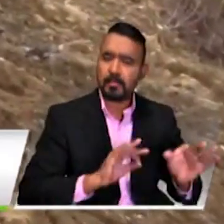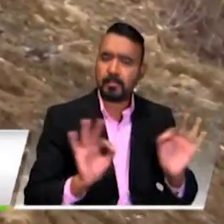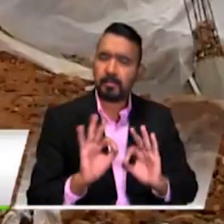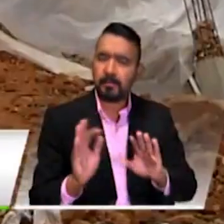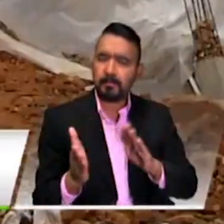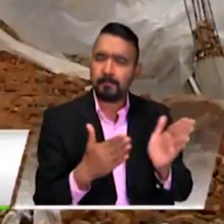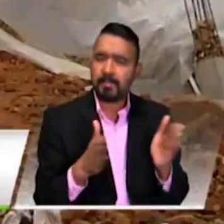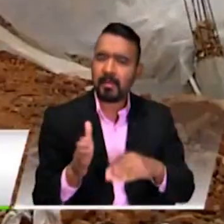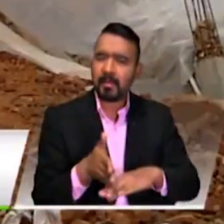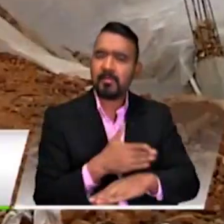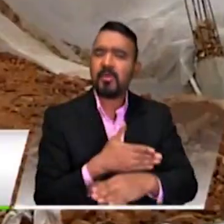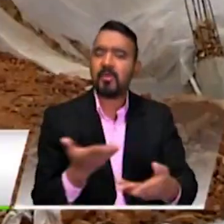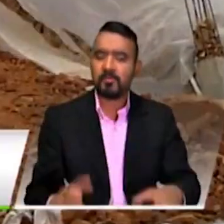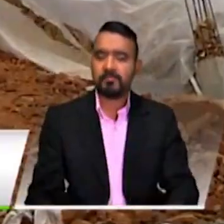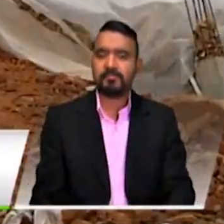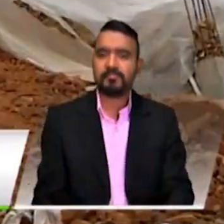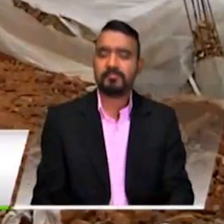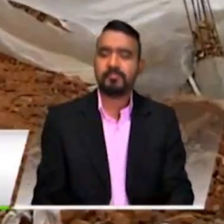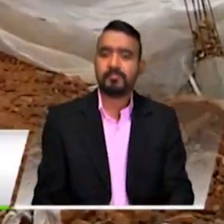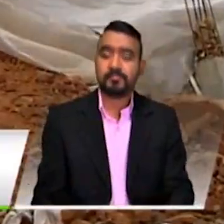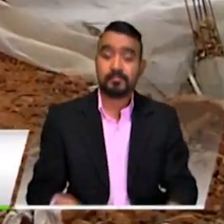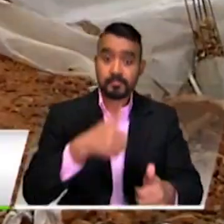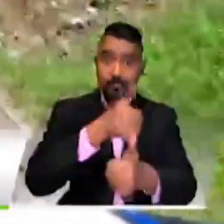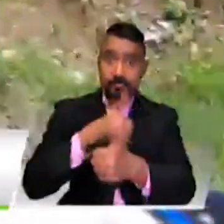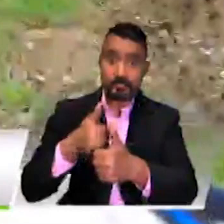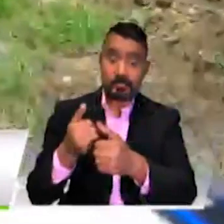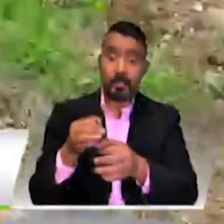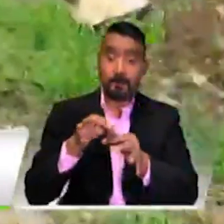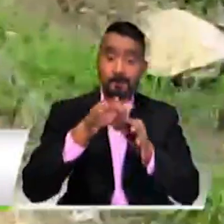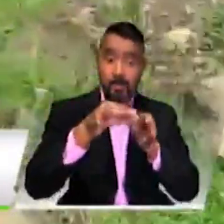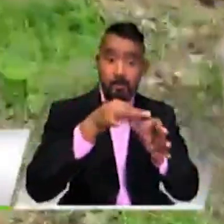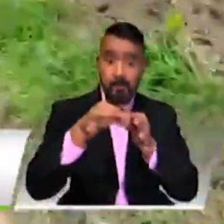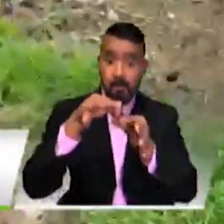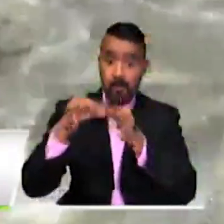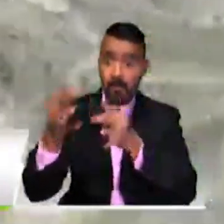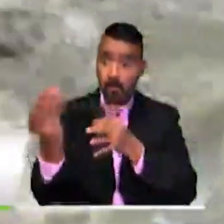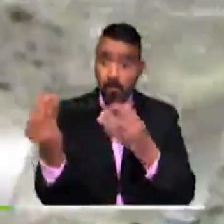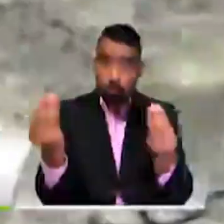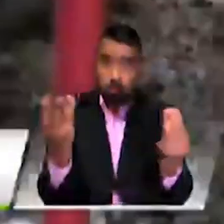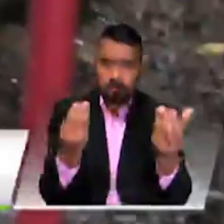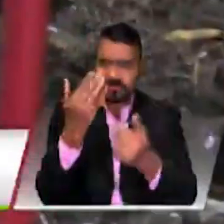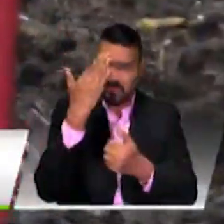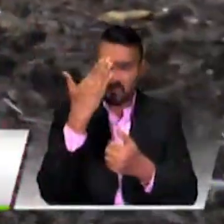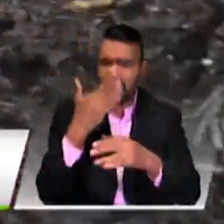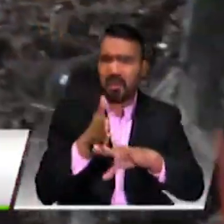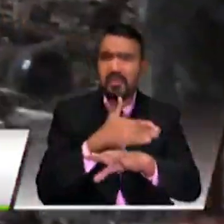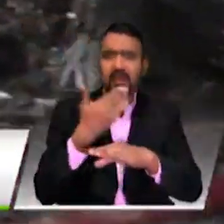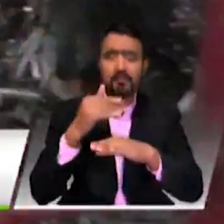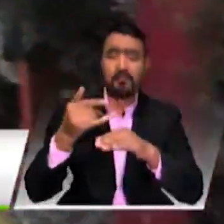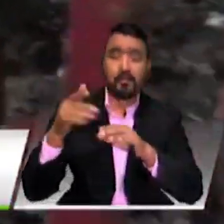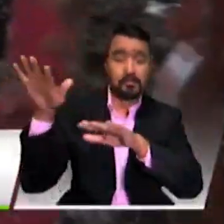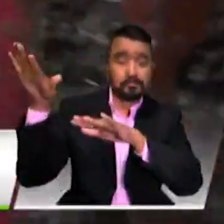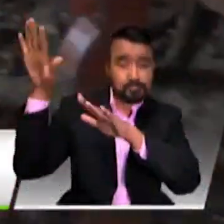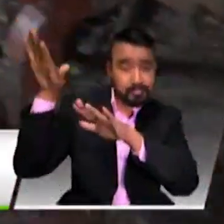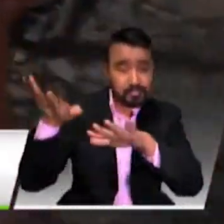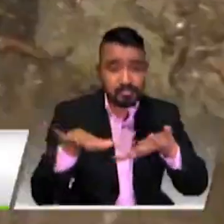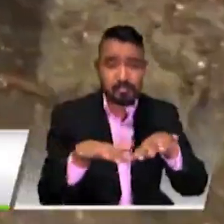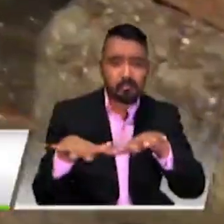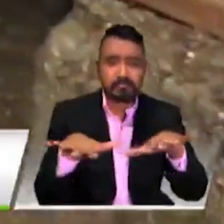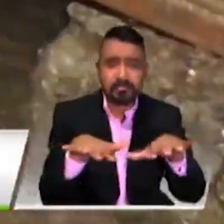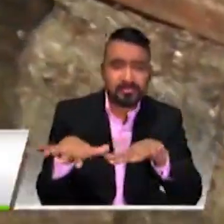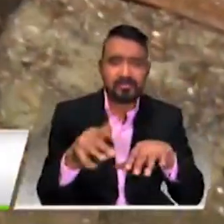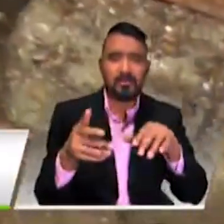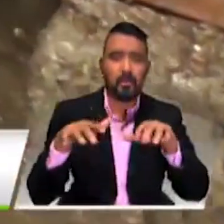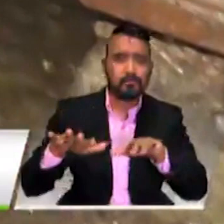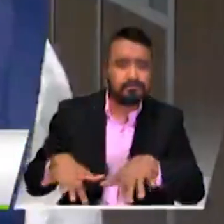a los comités de gestión del riesgo de cada municipio es identificar los riesgos como sismos, avenida torrencial, movimiento en masa,